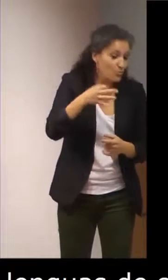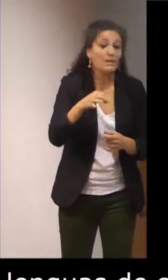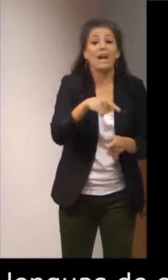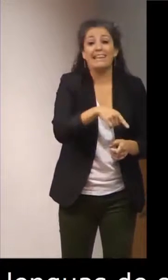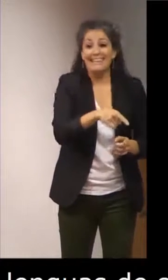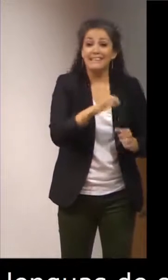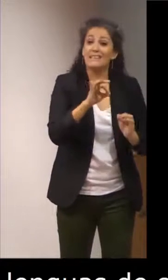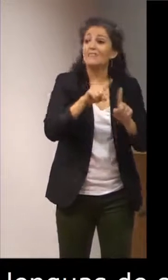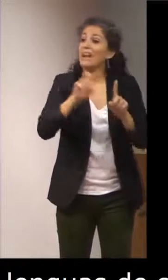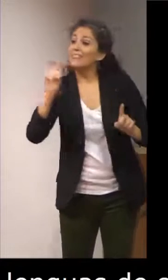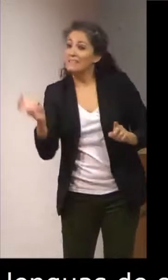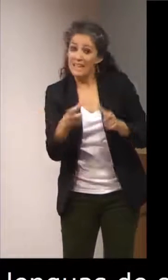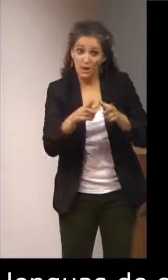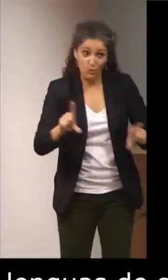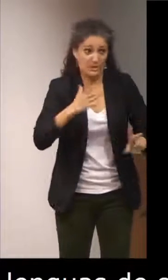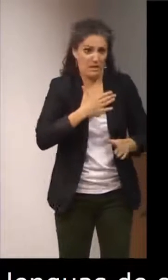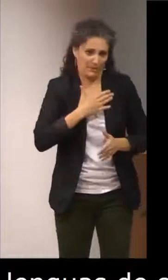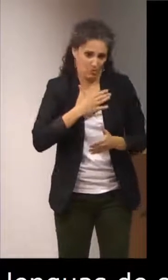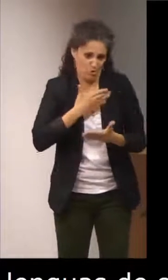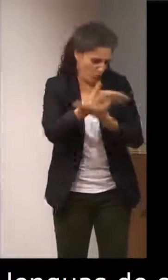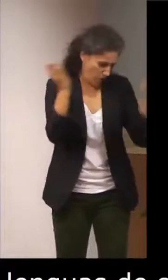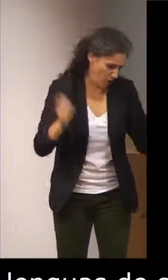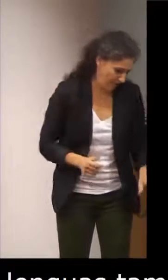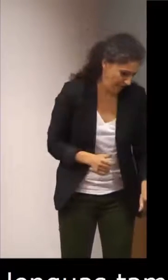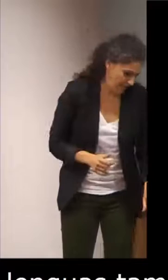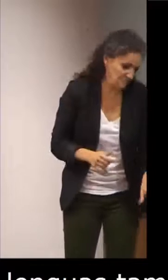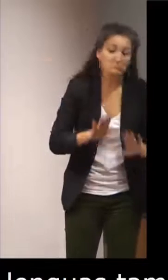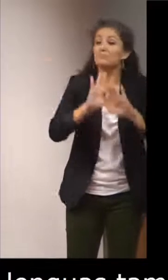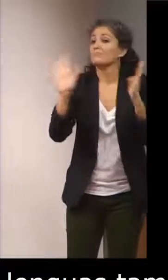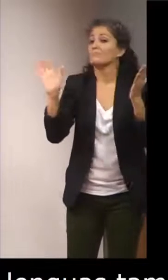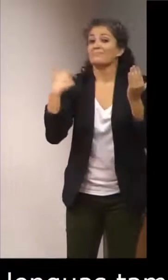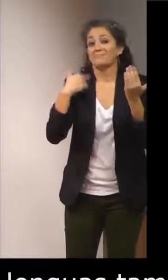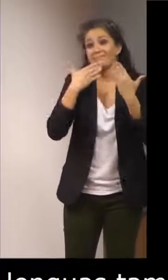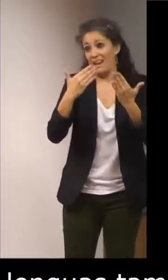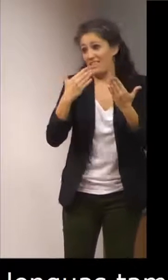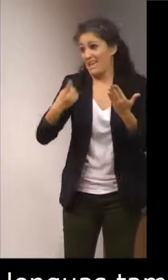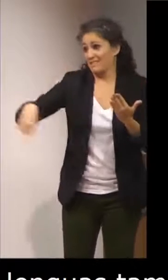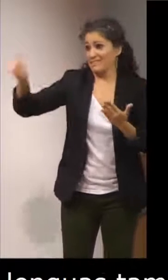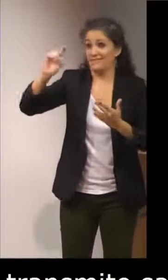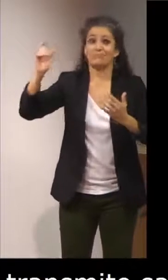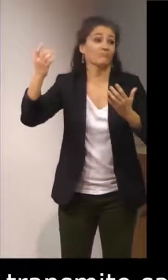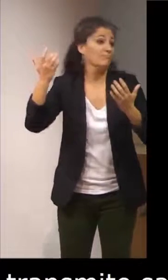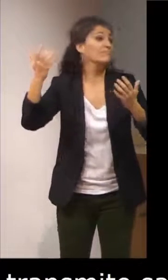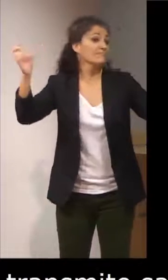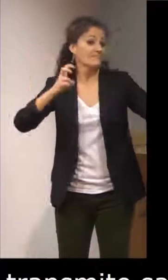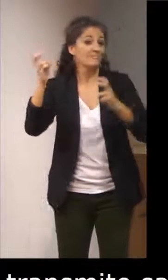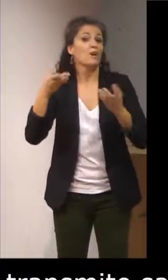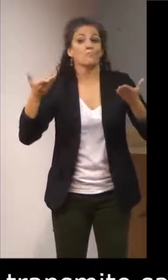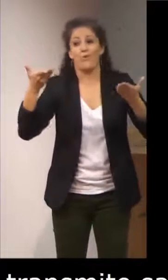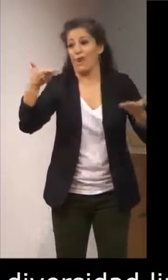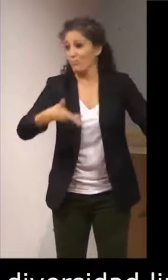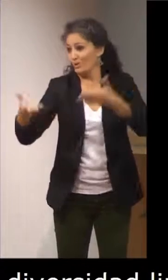y transmite sabiduría y cultura única. Esa diversidad lingüística es propiedad no solo de la comunidad usuaria sino propiedad de la humanidad.